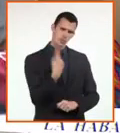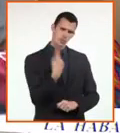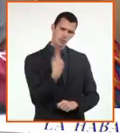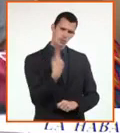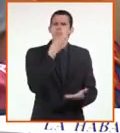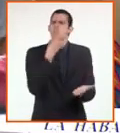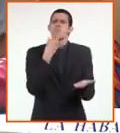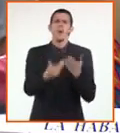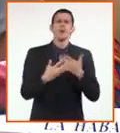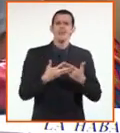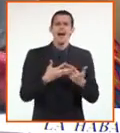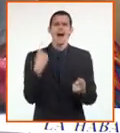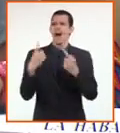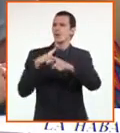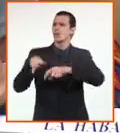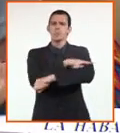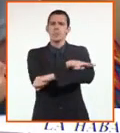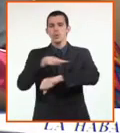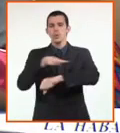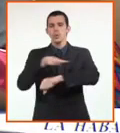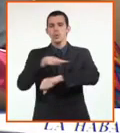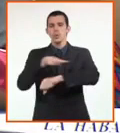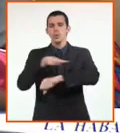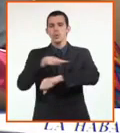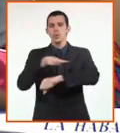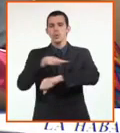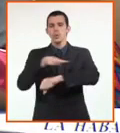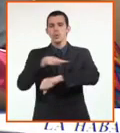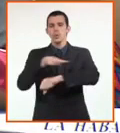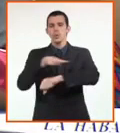Siempre, en cada rincón donde haya un estudiante